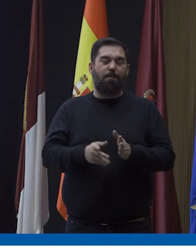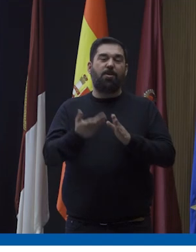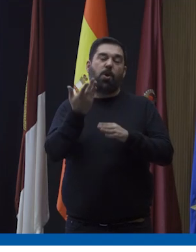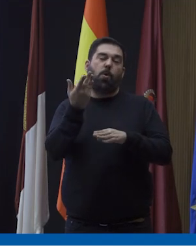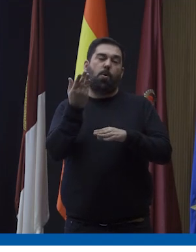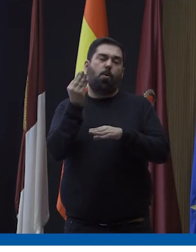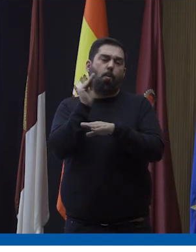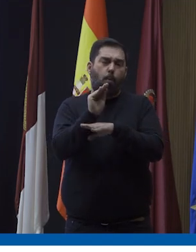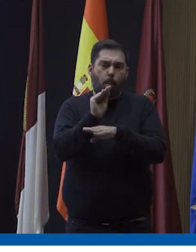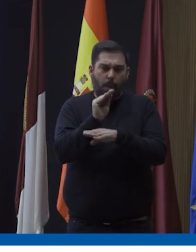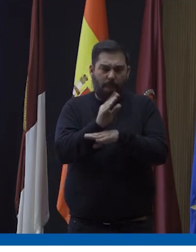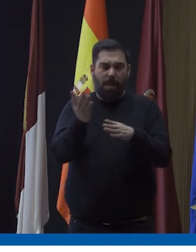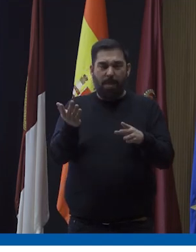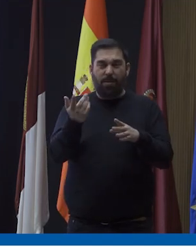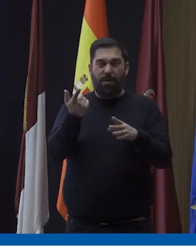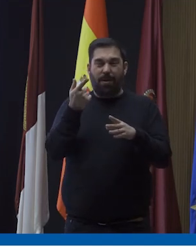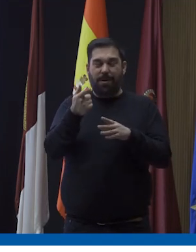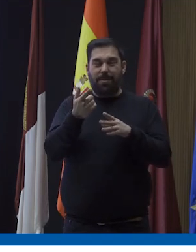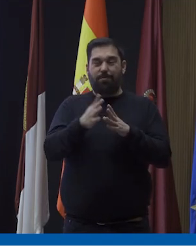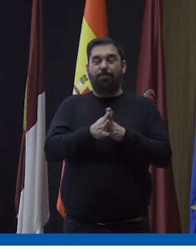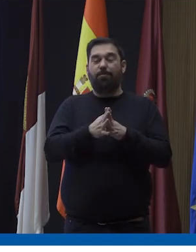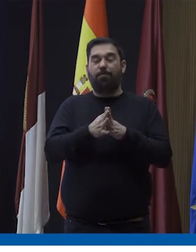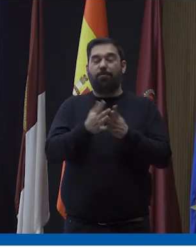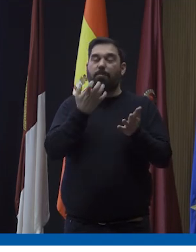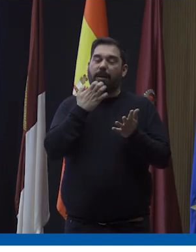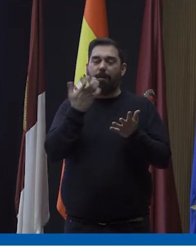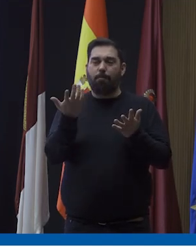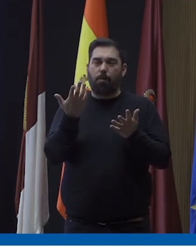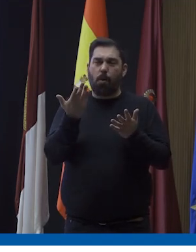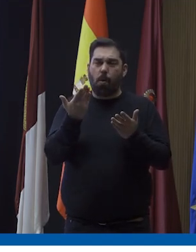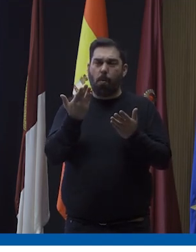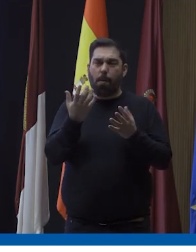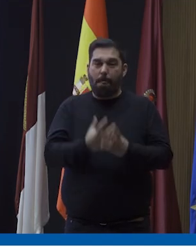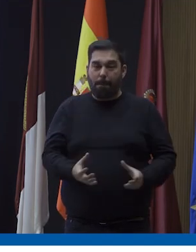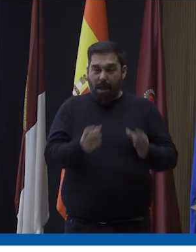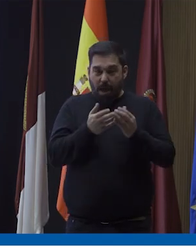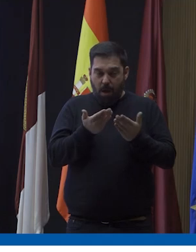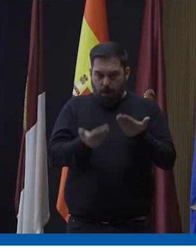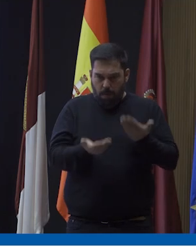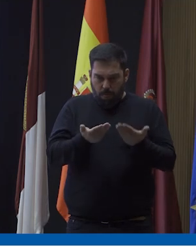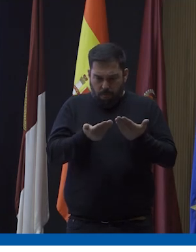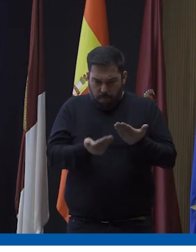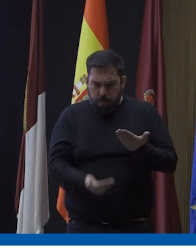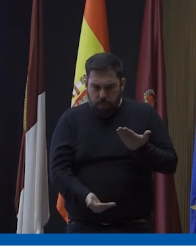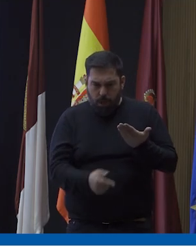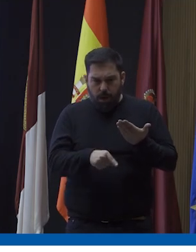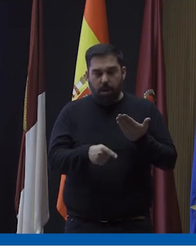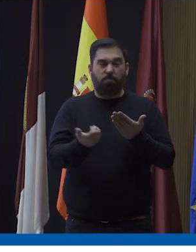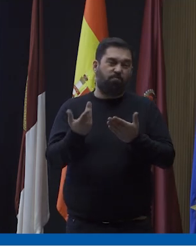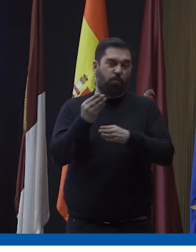por ejemplo, si es un pesario ya importante, si es un prolapso, se puede mantener con un pesario, con esos cuidados